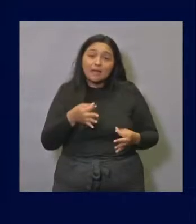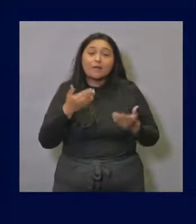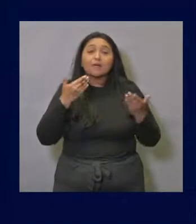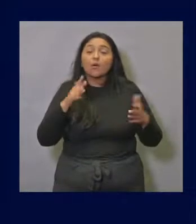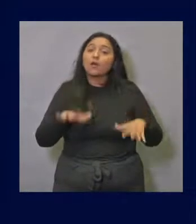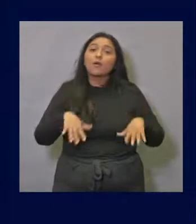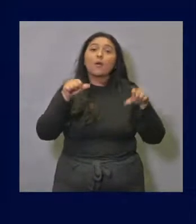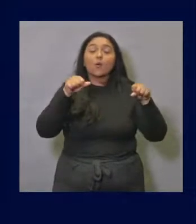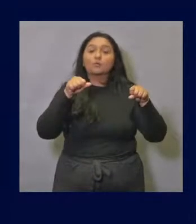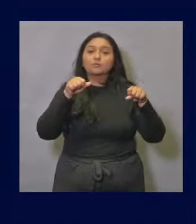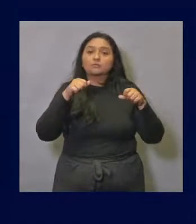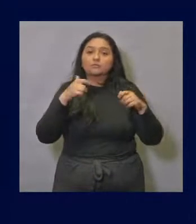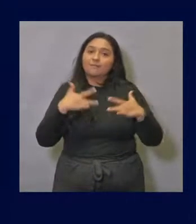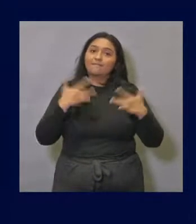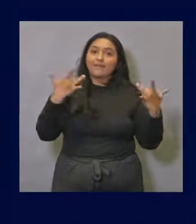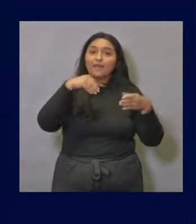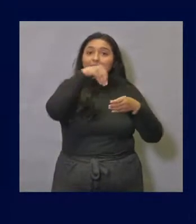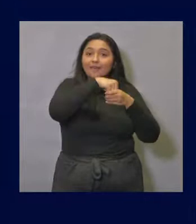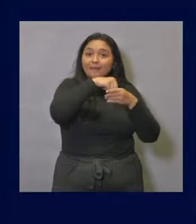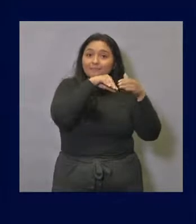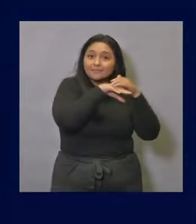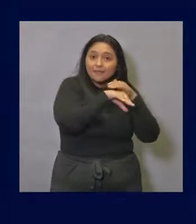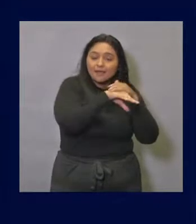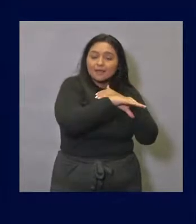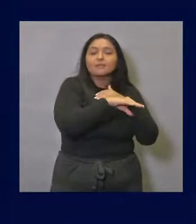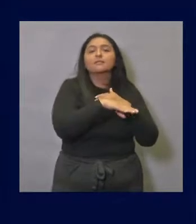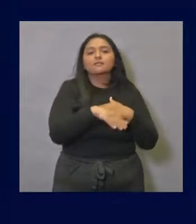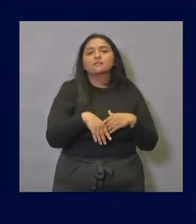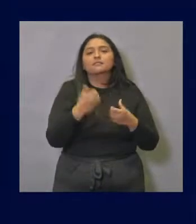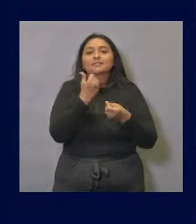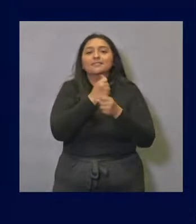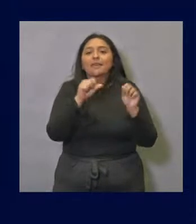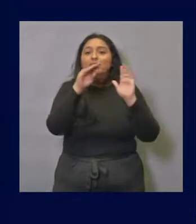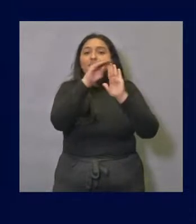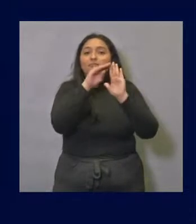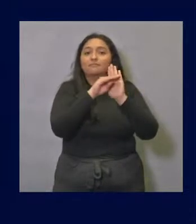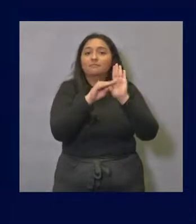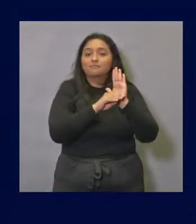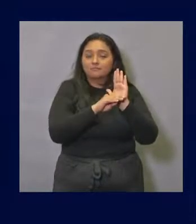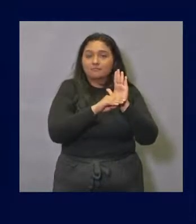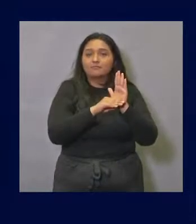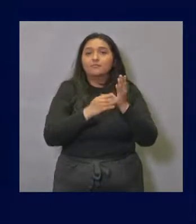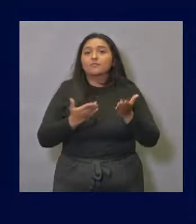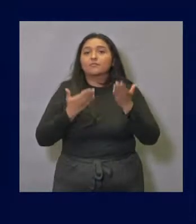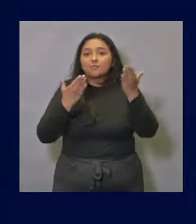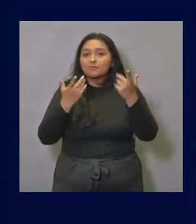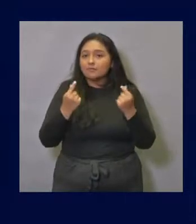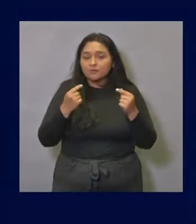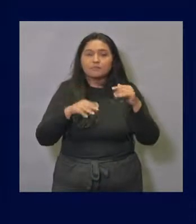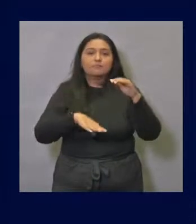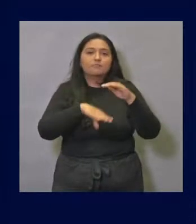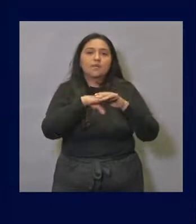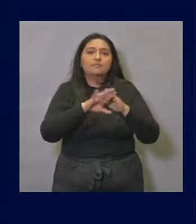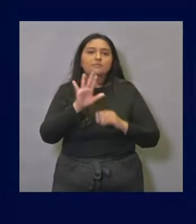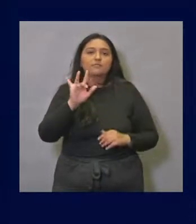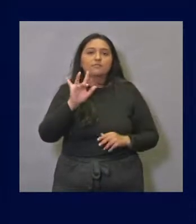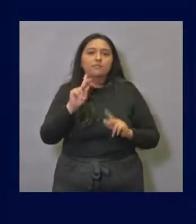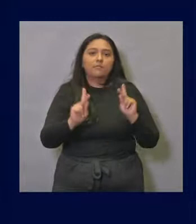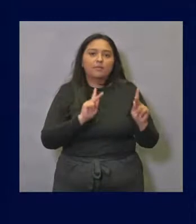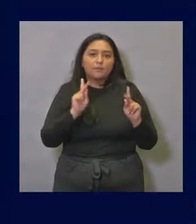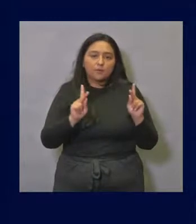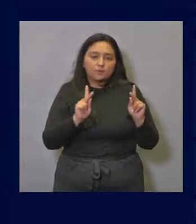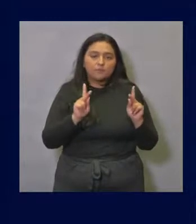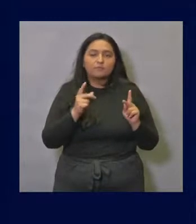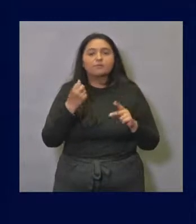espacios interiores, las modificaciones de seguridad recomendadas incluyen un máximo de 25 personas o